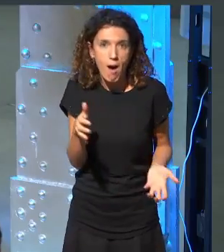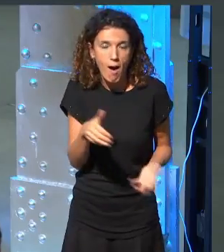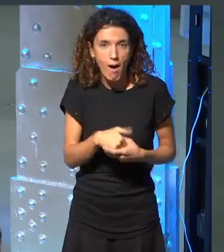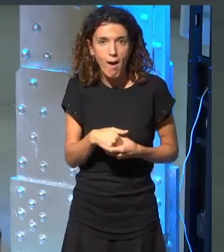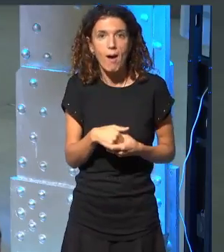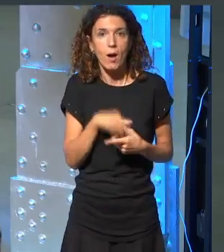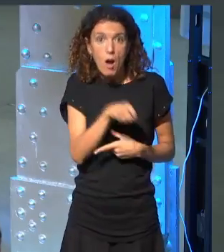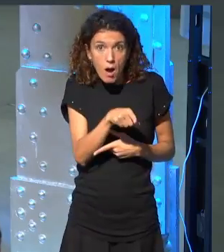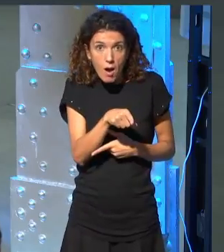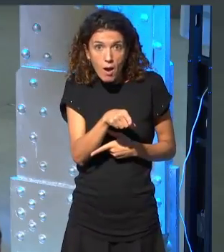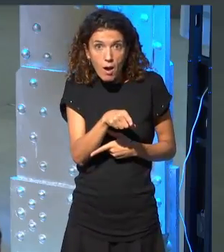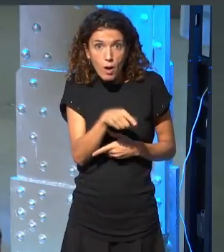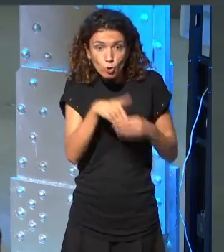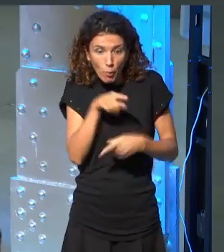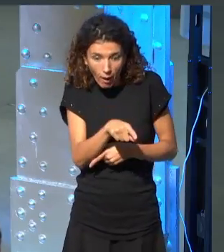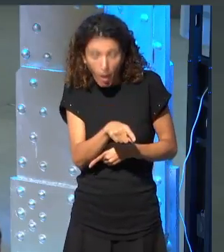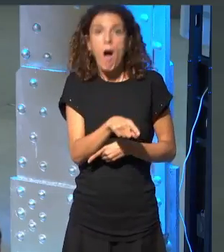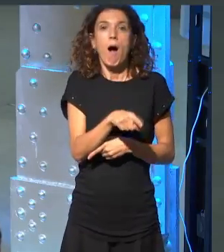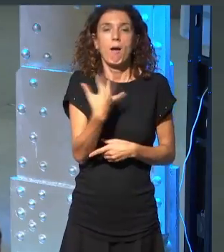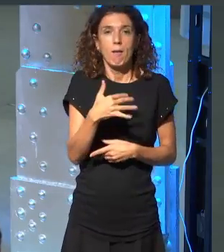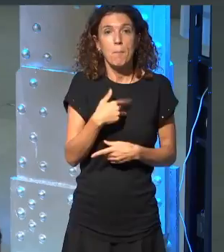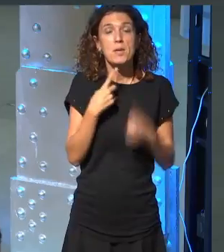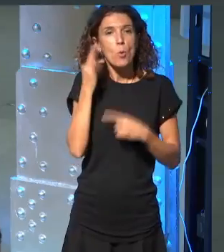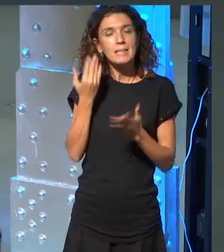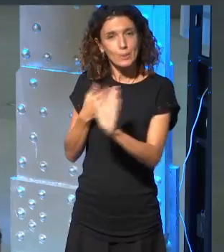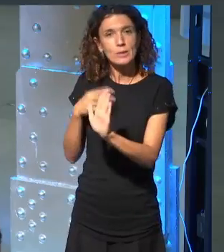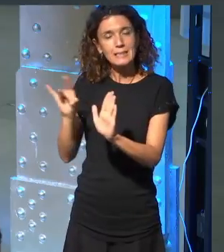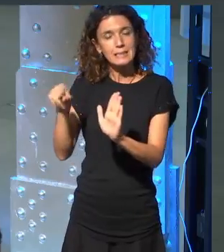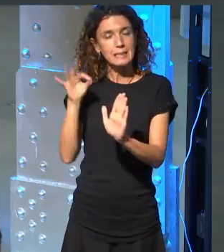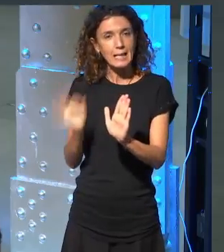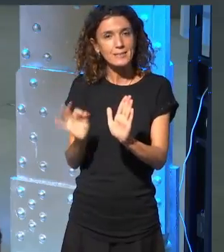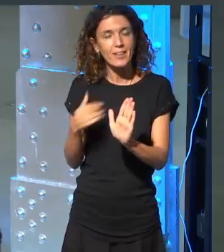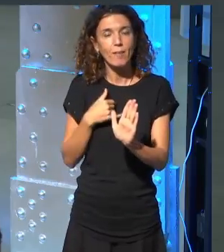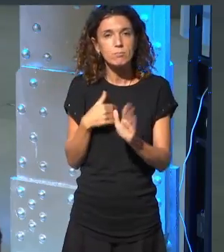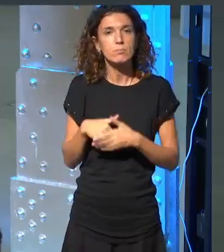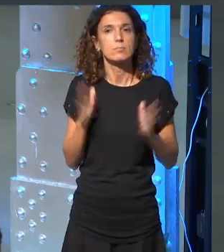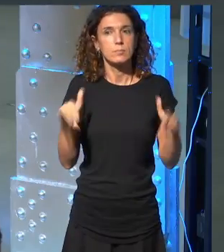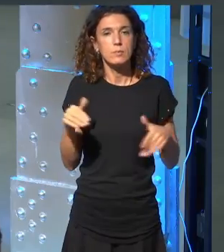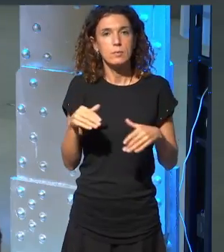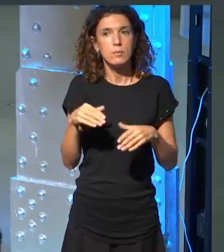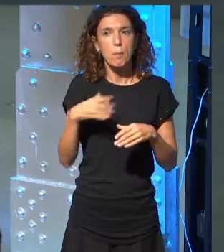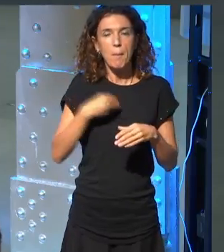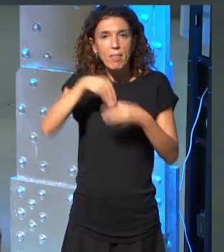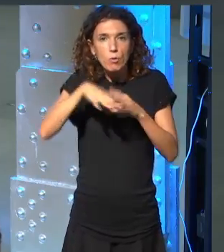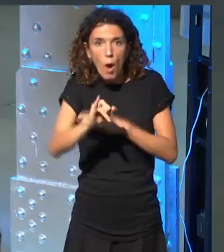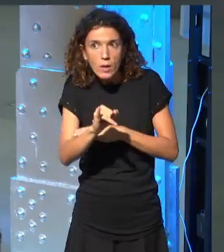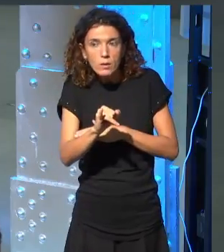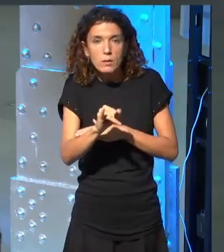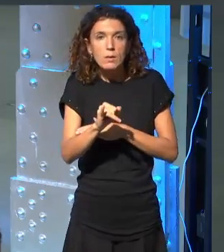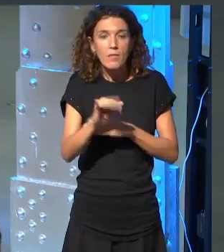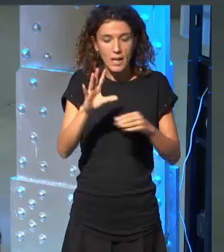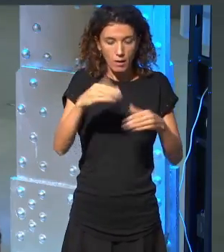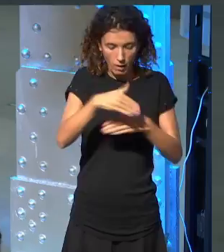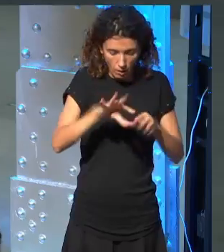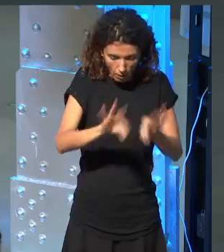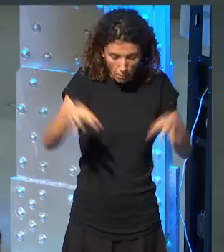¡ah! ¡Es el sobre! Y entonces mi novia se lo enseñó y dijo, sí, mira, tal. Y dice, ¿está dentro la hoja? Pues imagino que sí. Entonces sacó